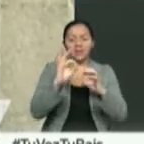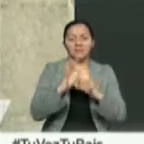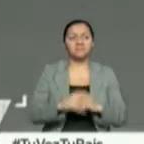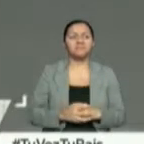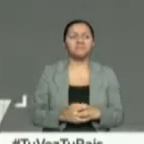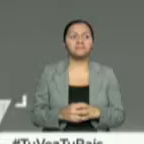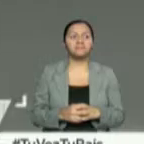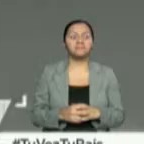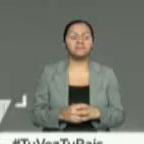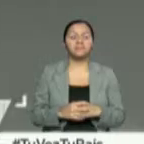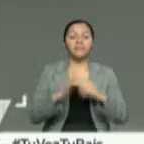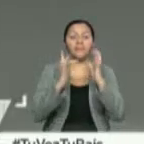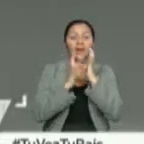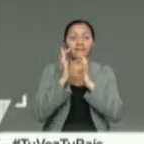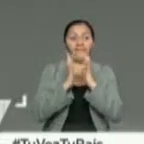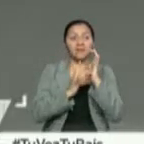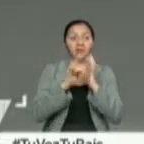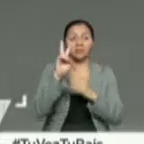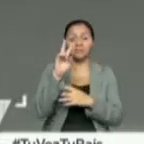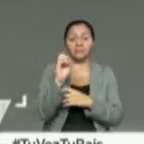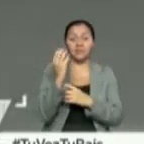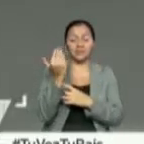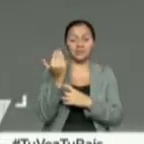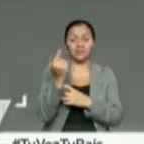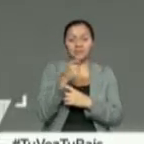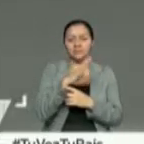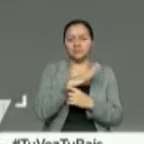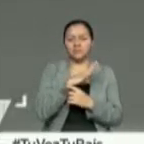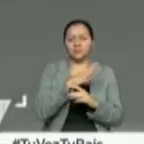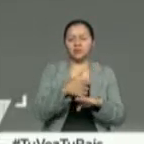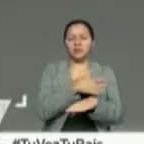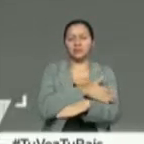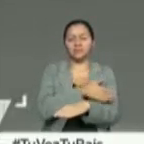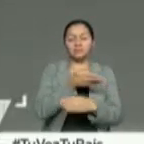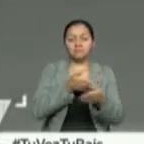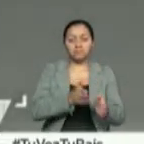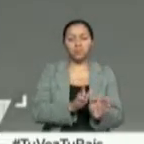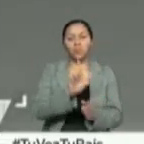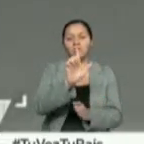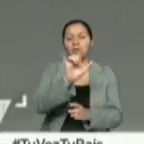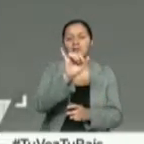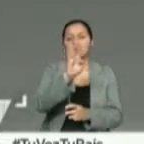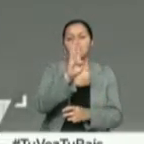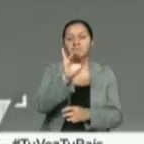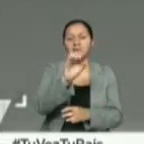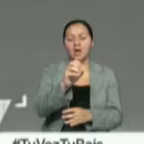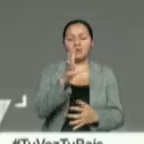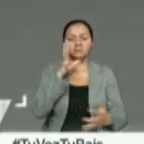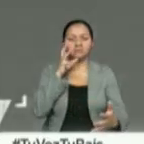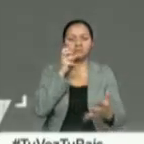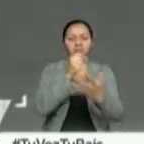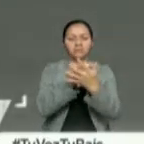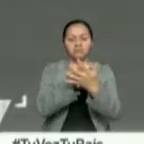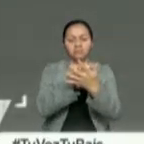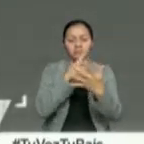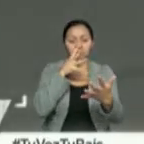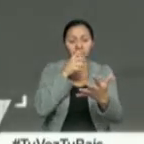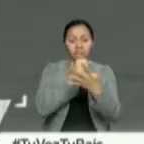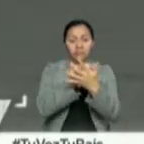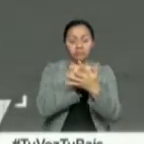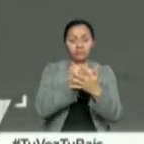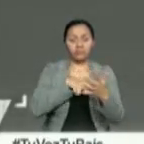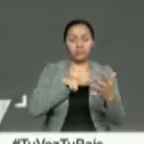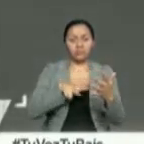en abril de 2015 el pesquero procedente de libia naufragó luego de haber impactado con un carguero portugués que